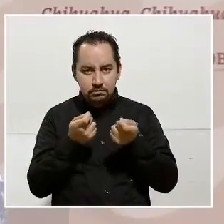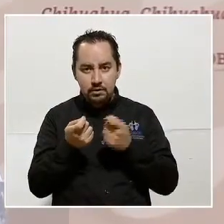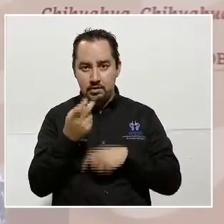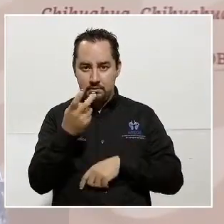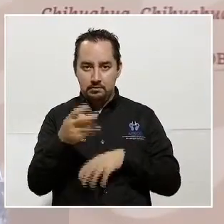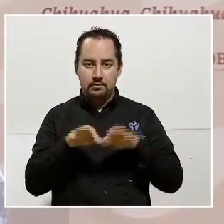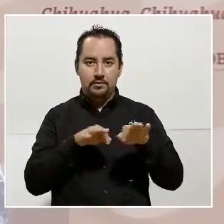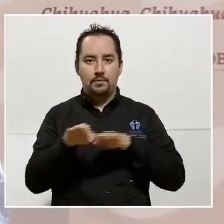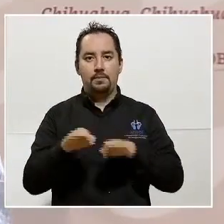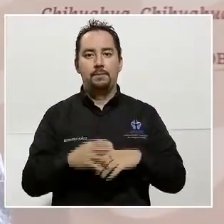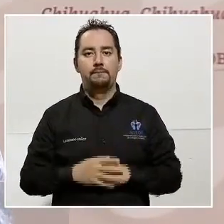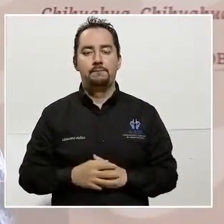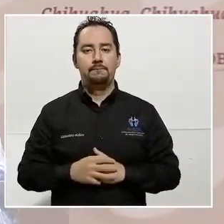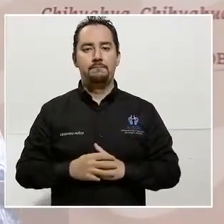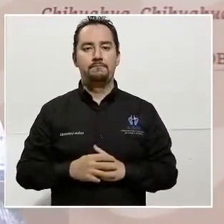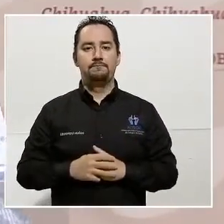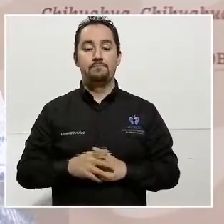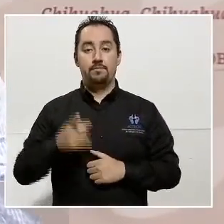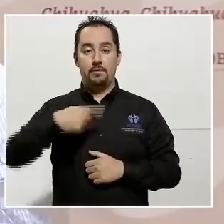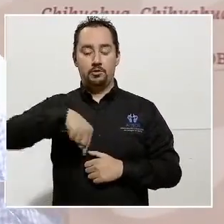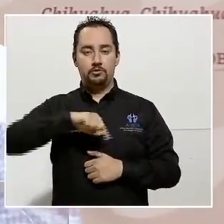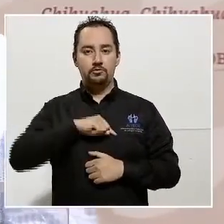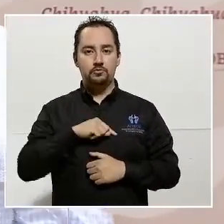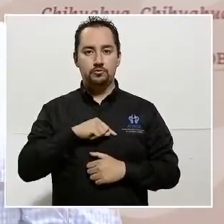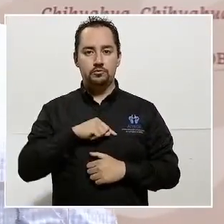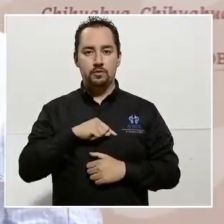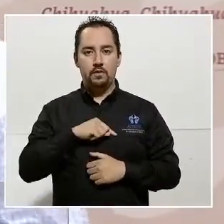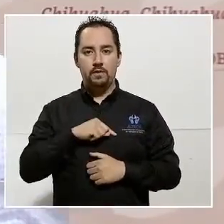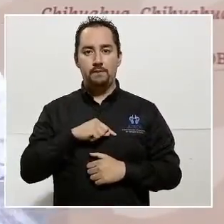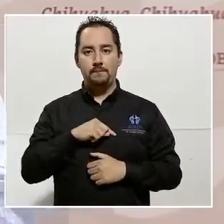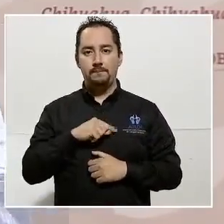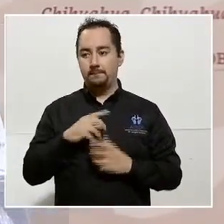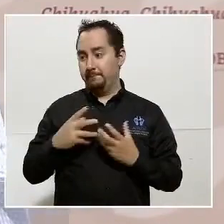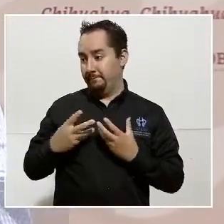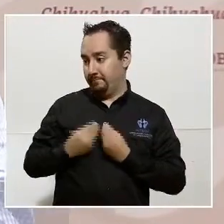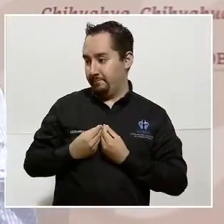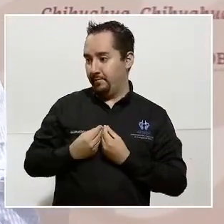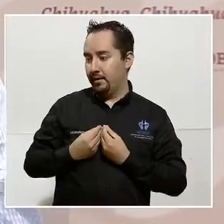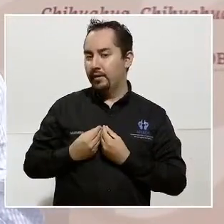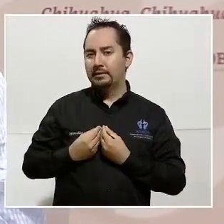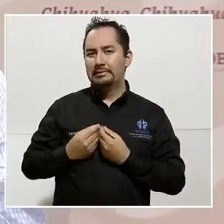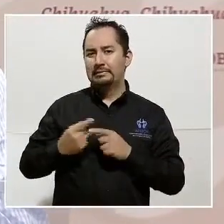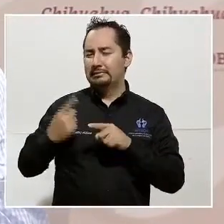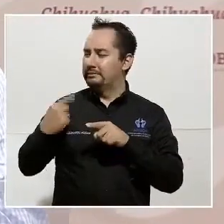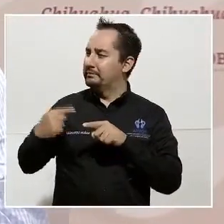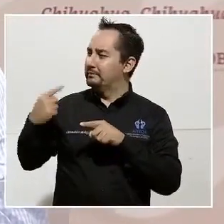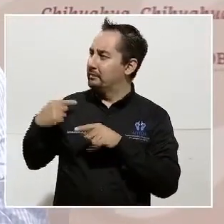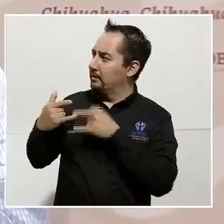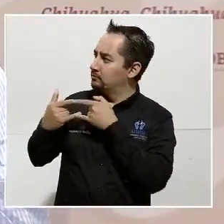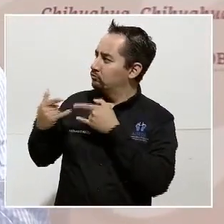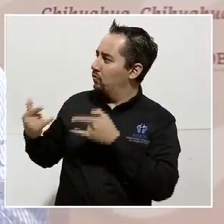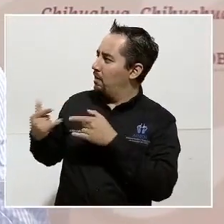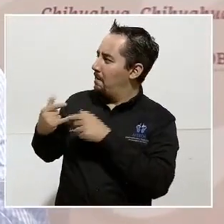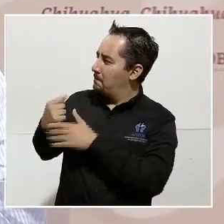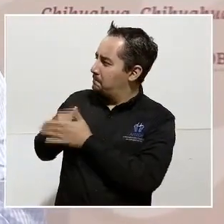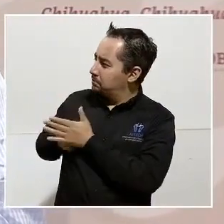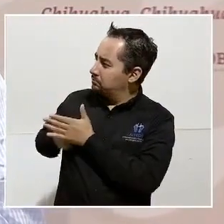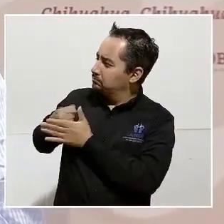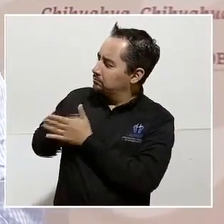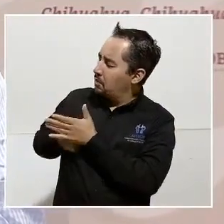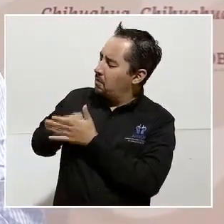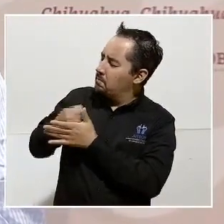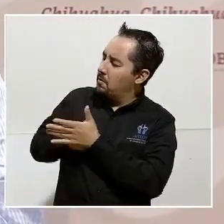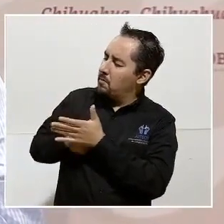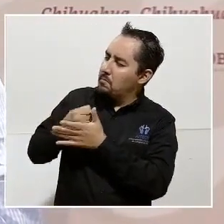trabajos. Somos parte de una larguísima lucha, de una travesía